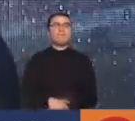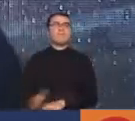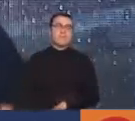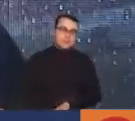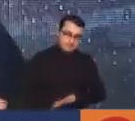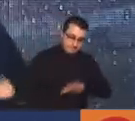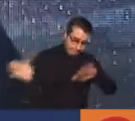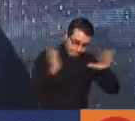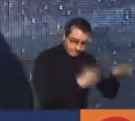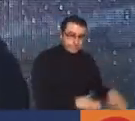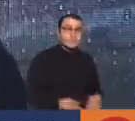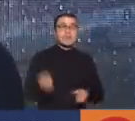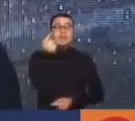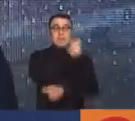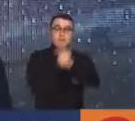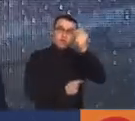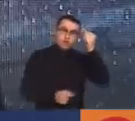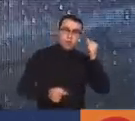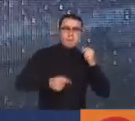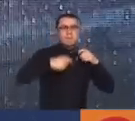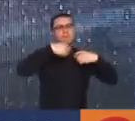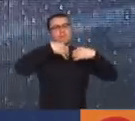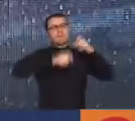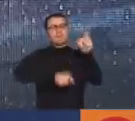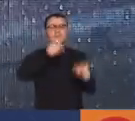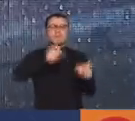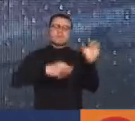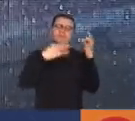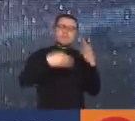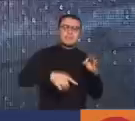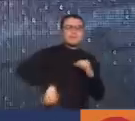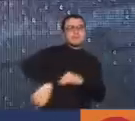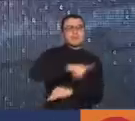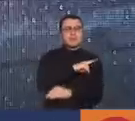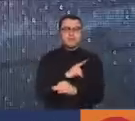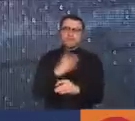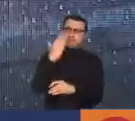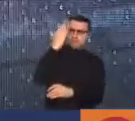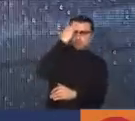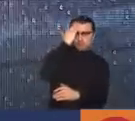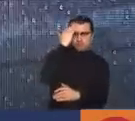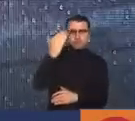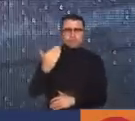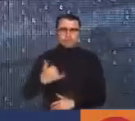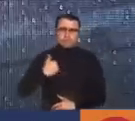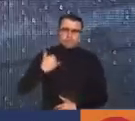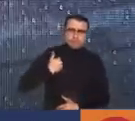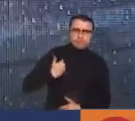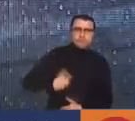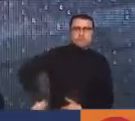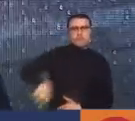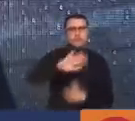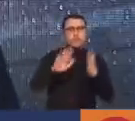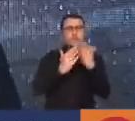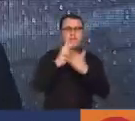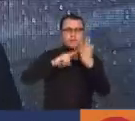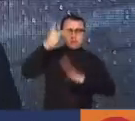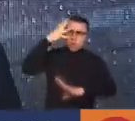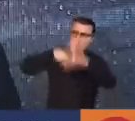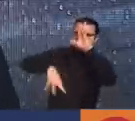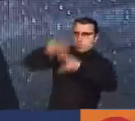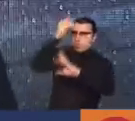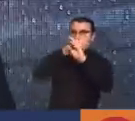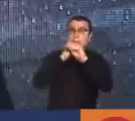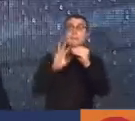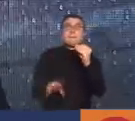no solamente necesita saberes, jóvenes que le metan a eso las tecnologías nuevas,